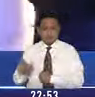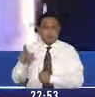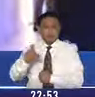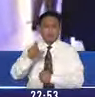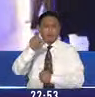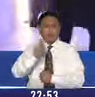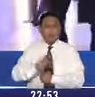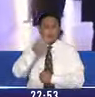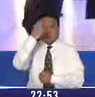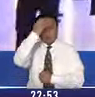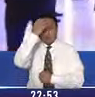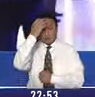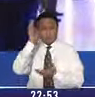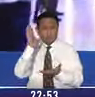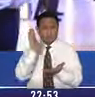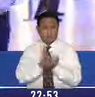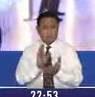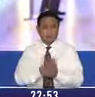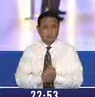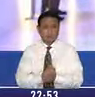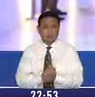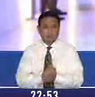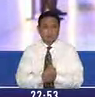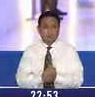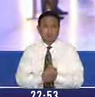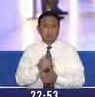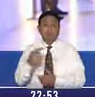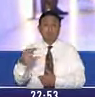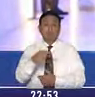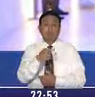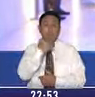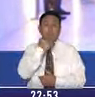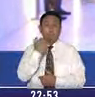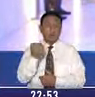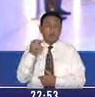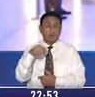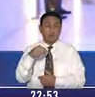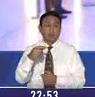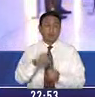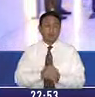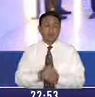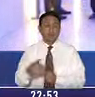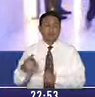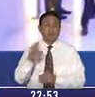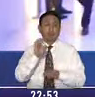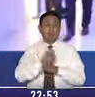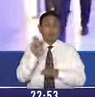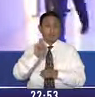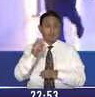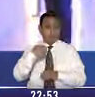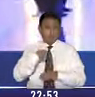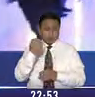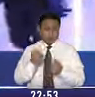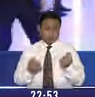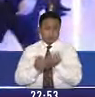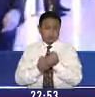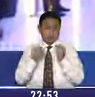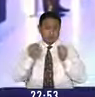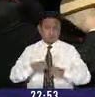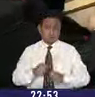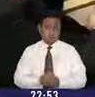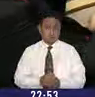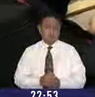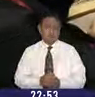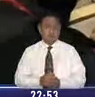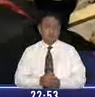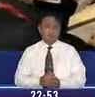cuáles serían esas mejoras en la infraestructura que el Ecuador necesita para poder seguir superándose? De otra parte, el equipo de gobierno